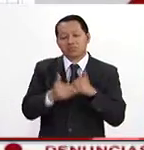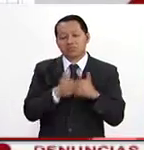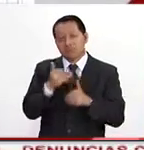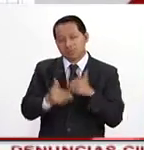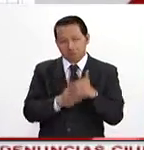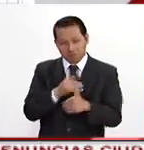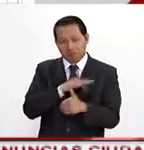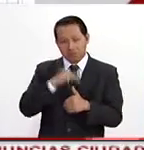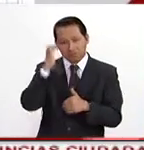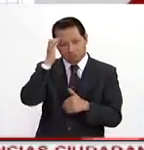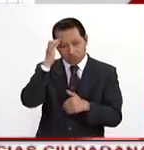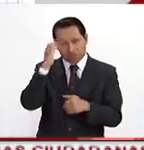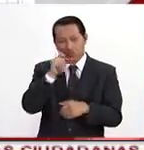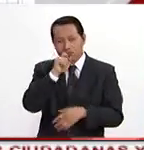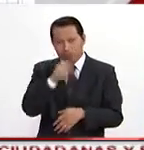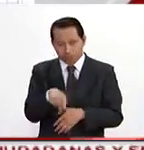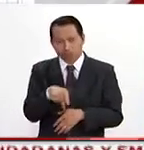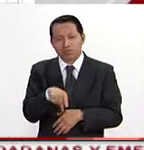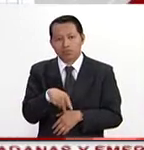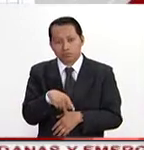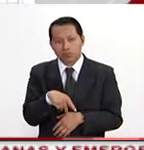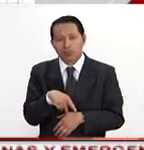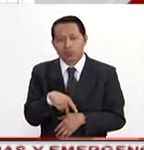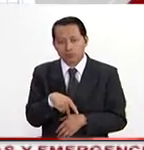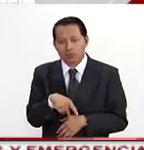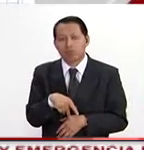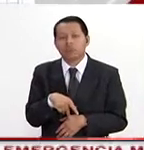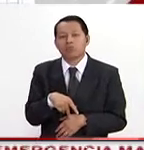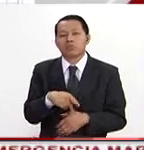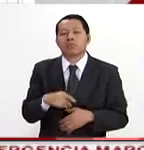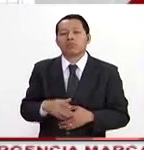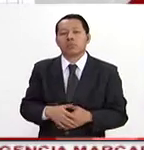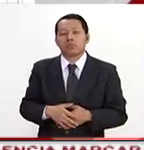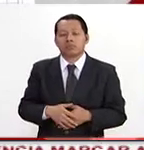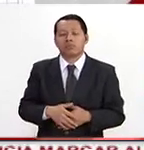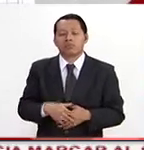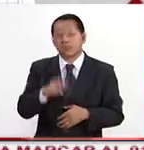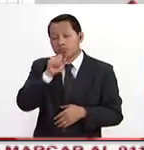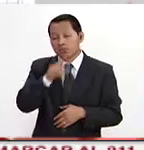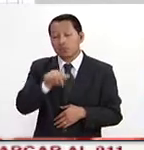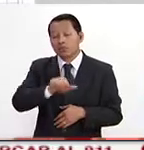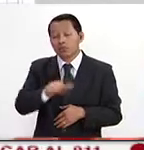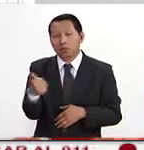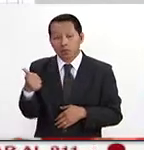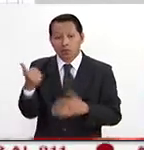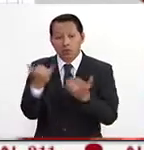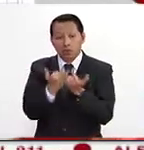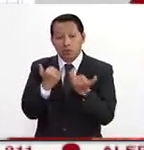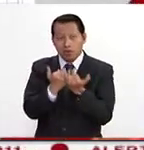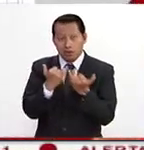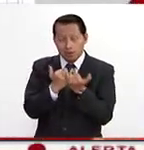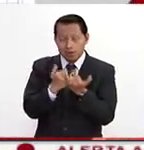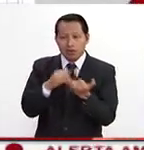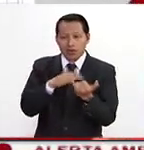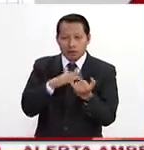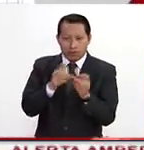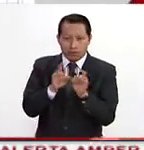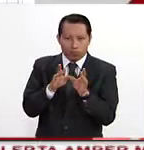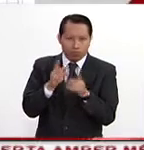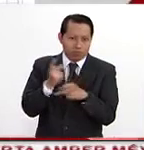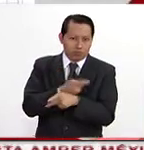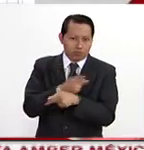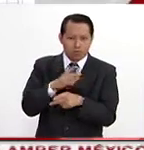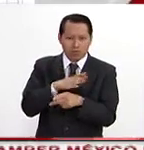de conocimiento de ha sido relativamente alto y luego ya vimos niveles de conocimiento del fenómeno digamos